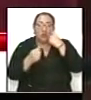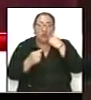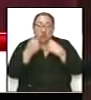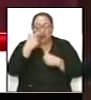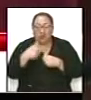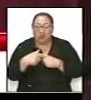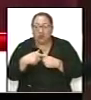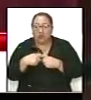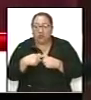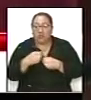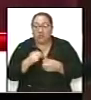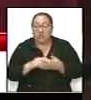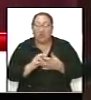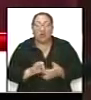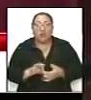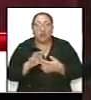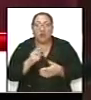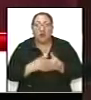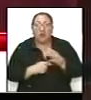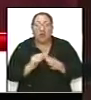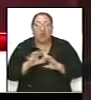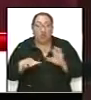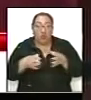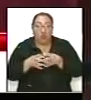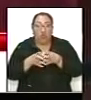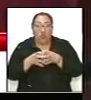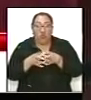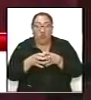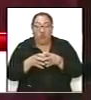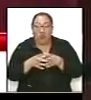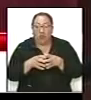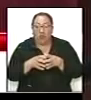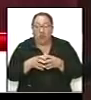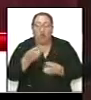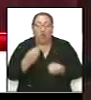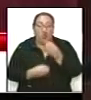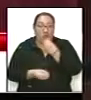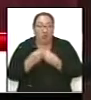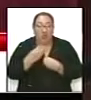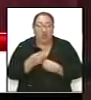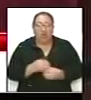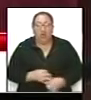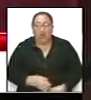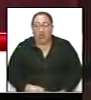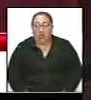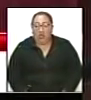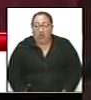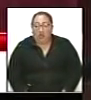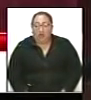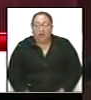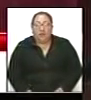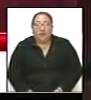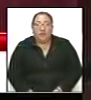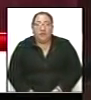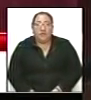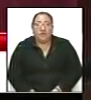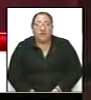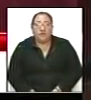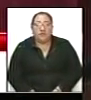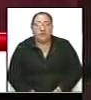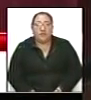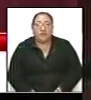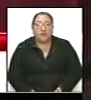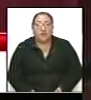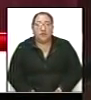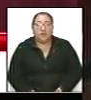es un combustible especial para que la tropa cocine sus alimentos, ¿bien? Y otro tipo de combustible como son